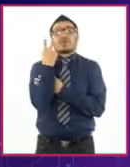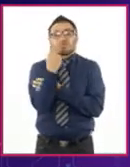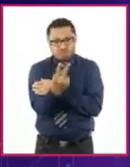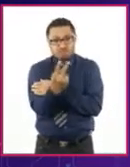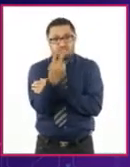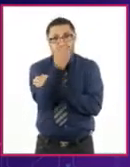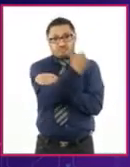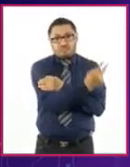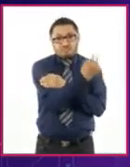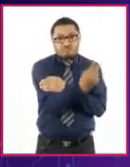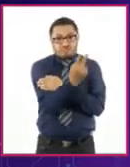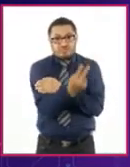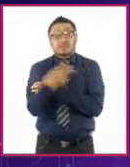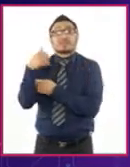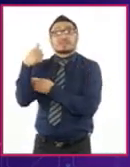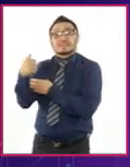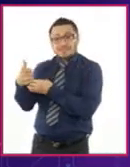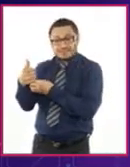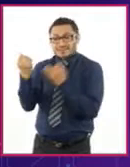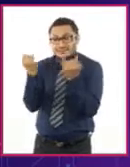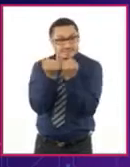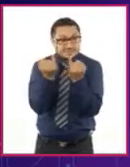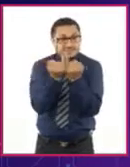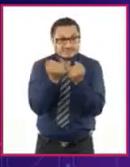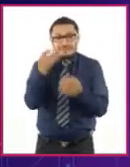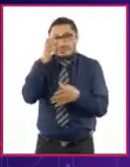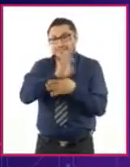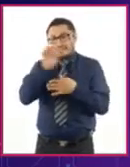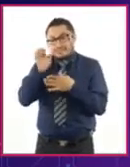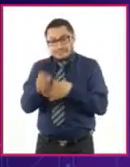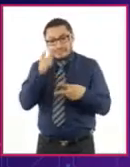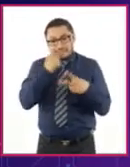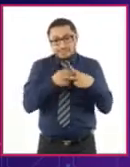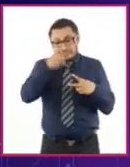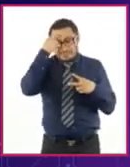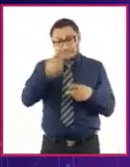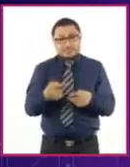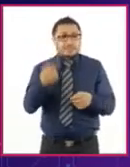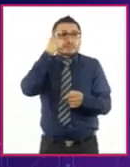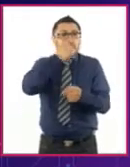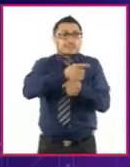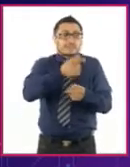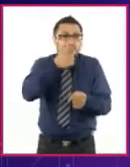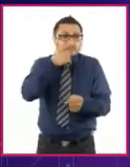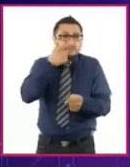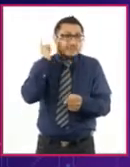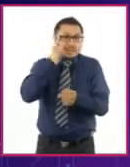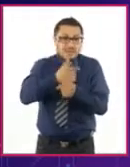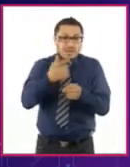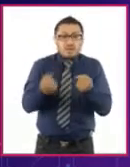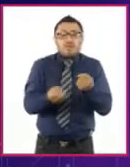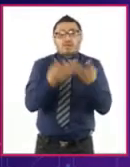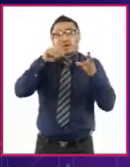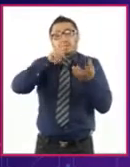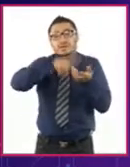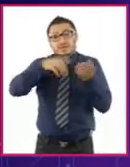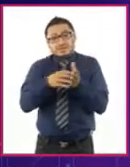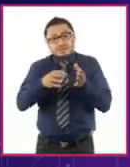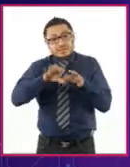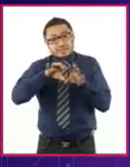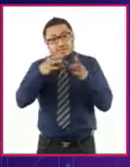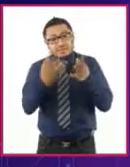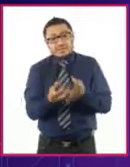Entonces, algebraicamente, para obtener la cantidad de pelotas que tiene cada caja, dividimos 3x entre